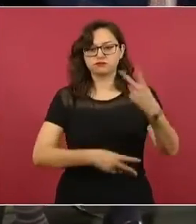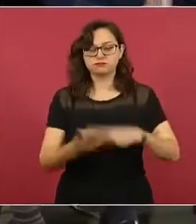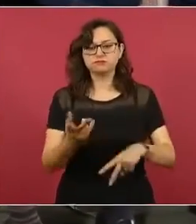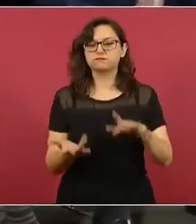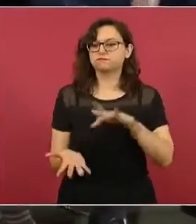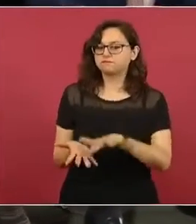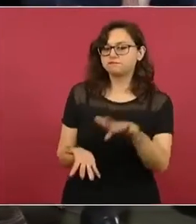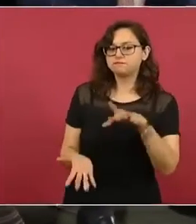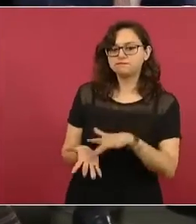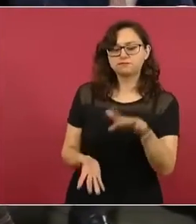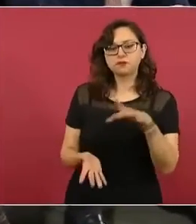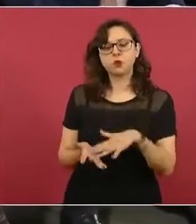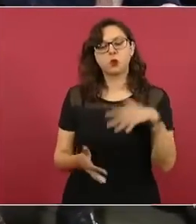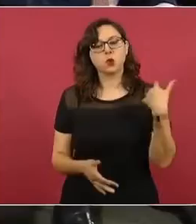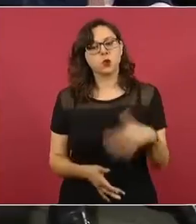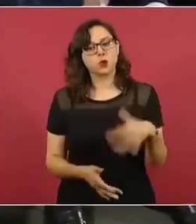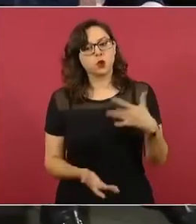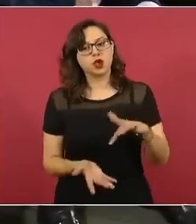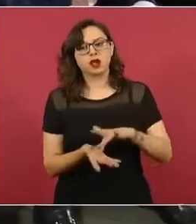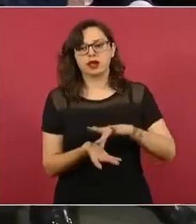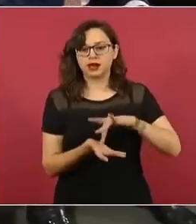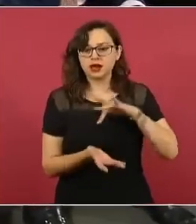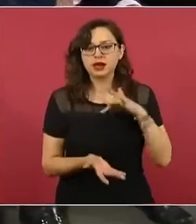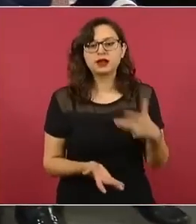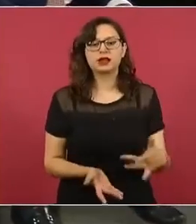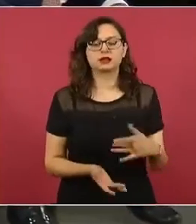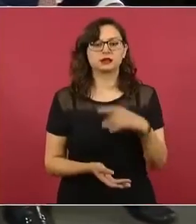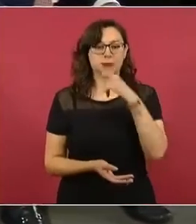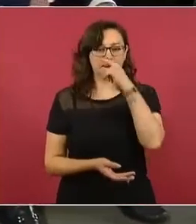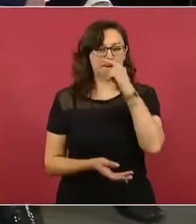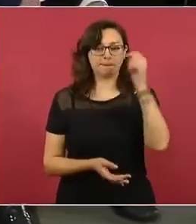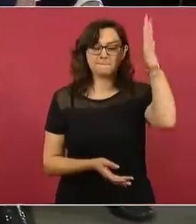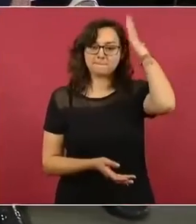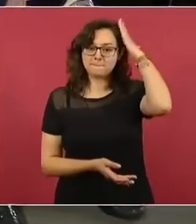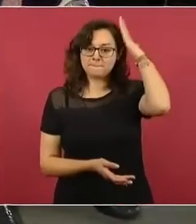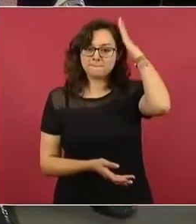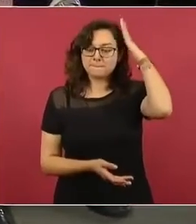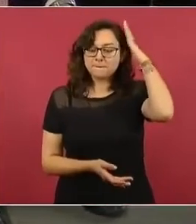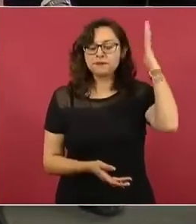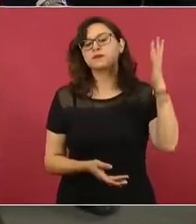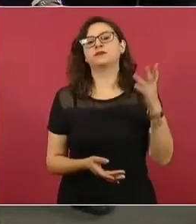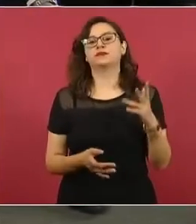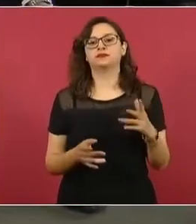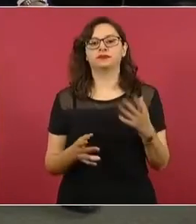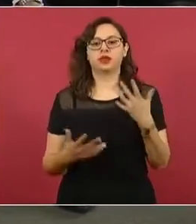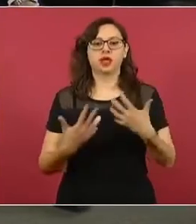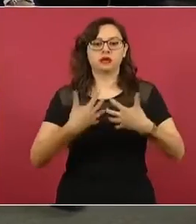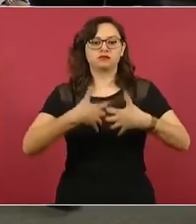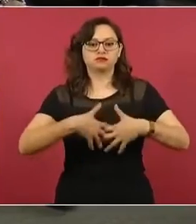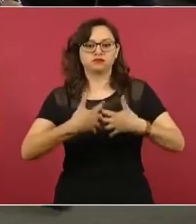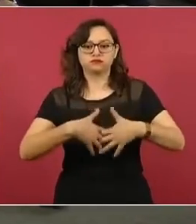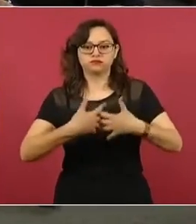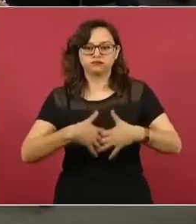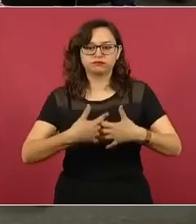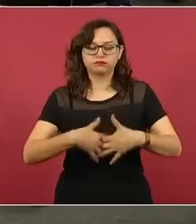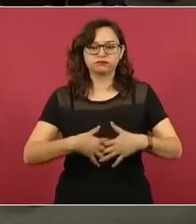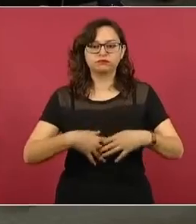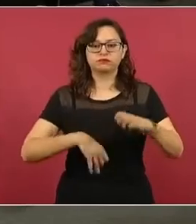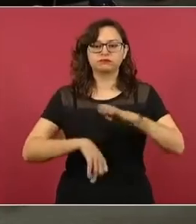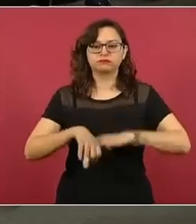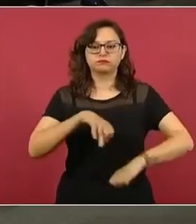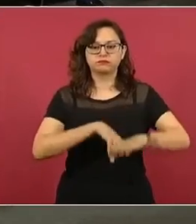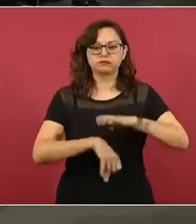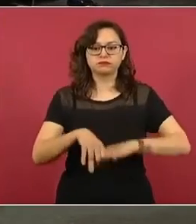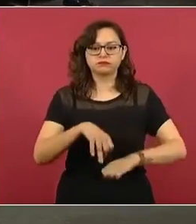dirigentes del sector empresarial, Antonio del Valle,